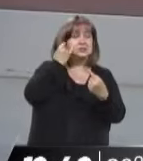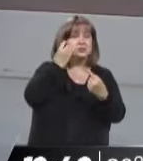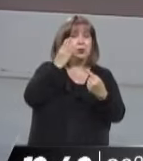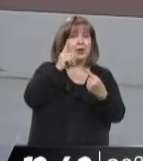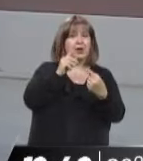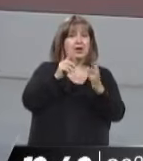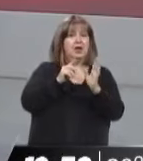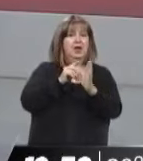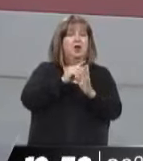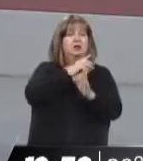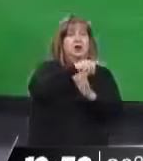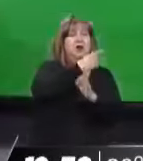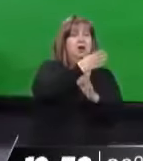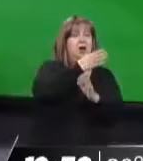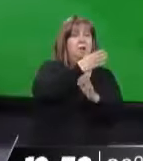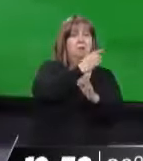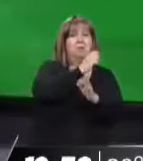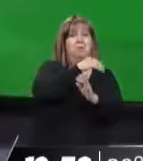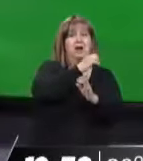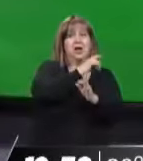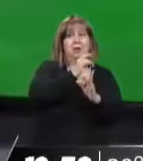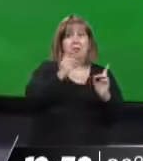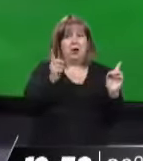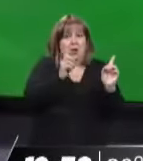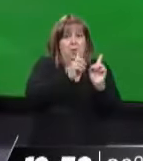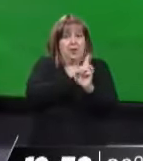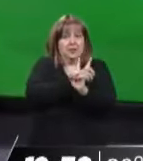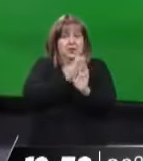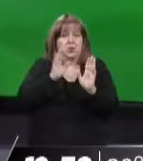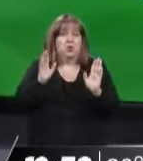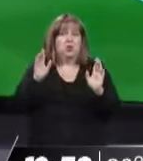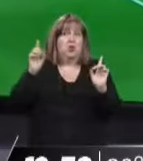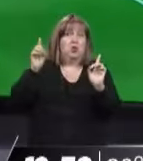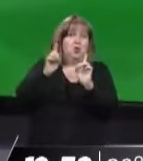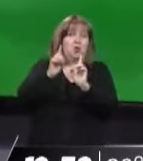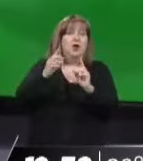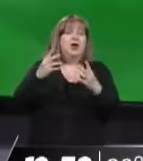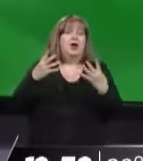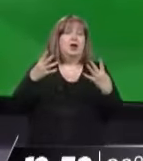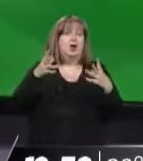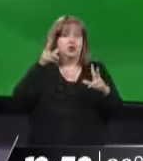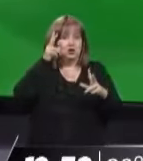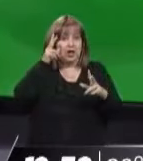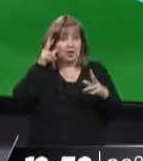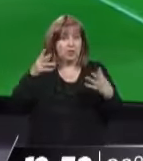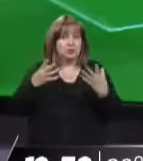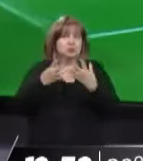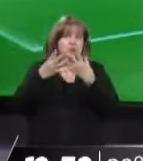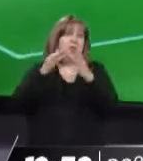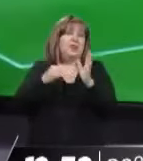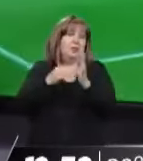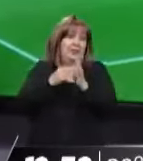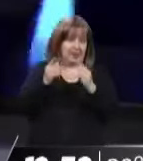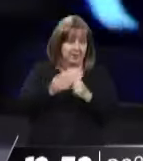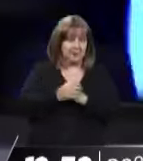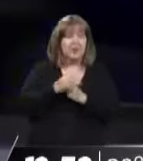el Benfica contra el Maccabi. Te puede quedar segundo PSG y te toca un titán en los octavos. Claro, tal cual, efectivamente, eso puede